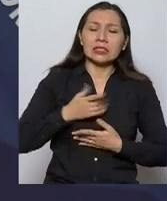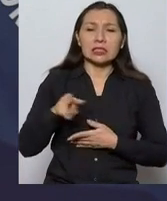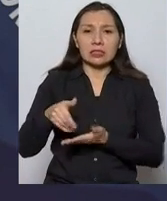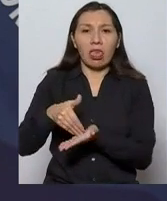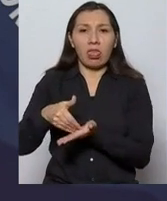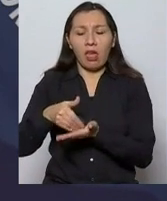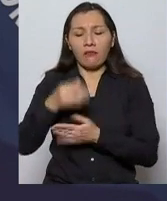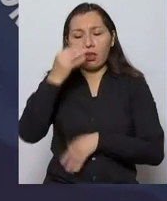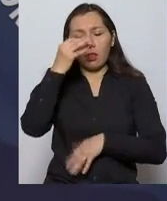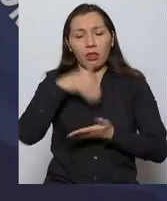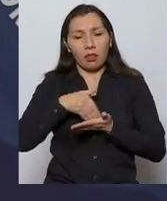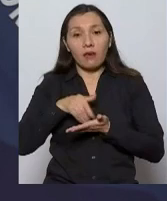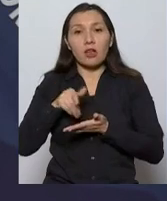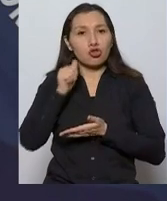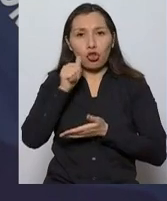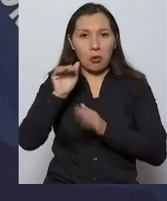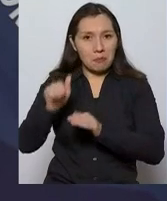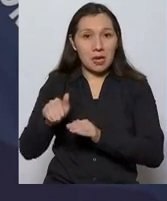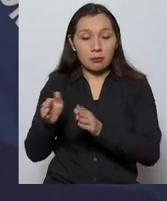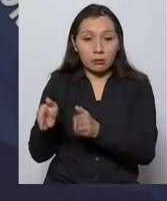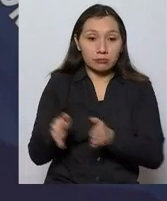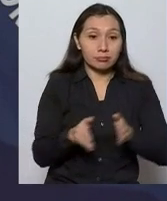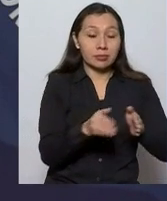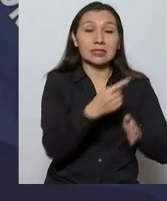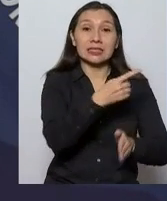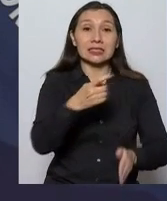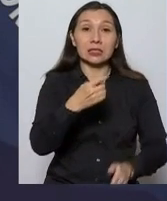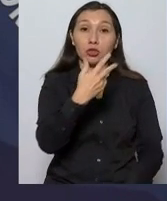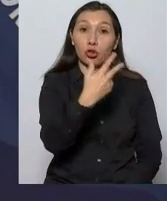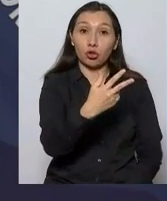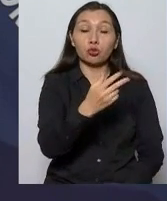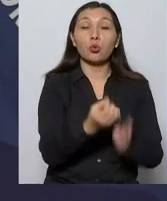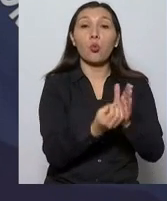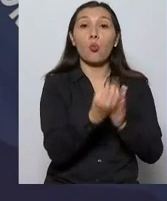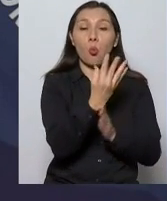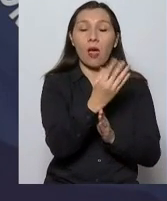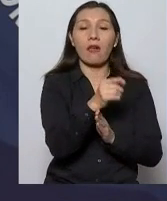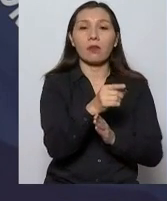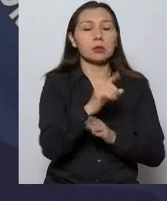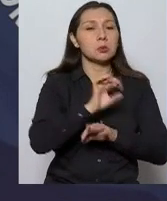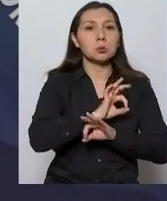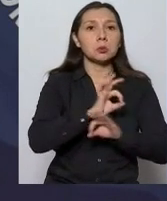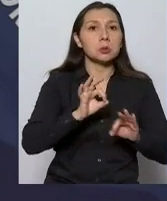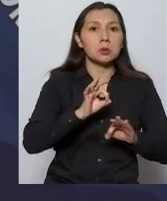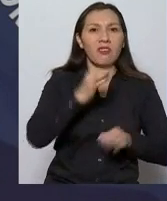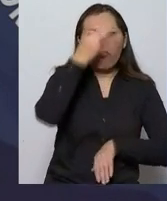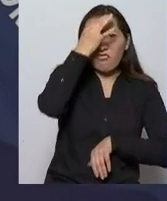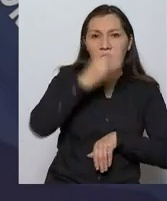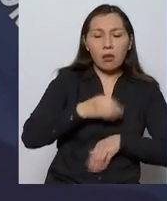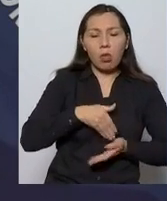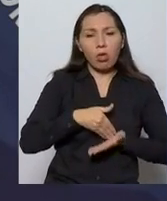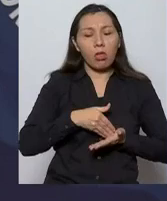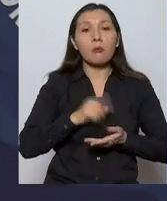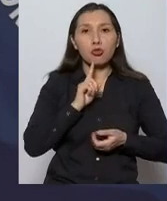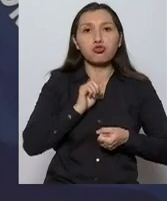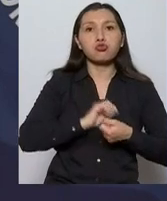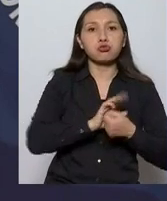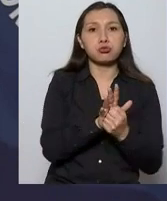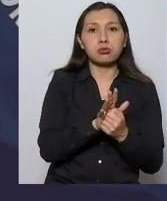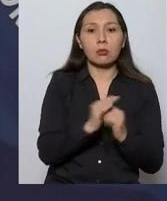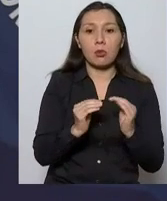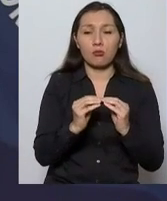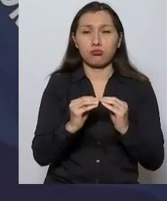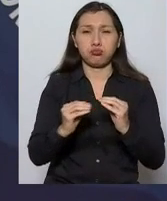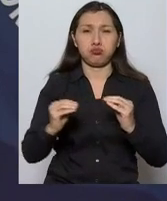venido notificando todos los días, y 108 son casos nuevos asintomáticos. Por lo tanto, lo que eleva la